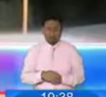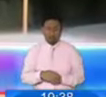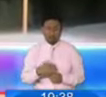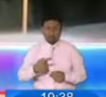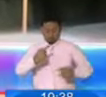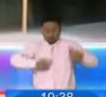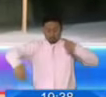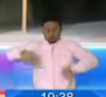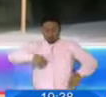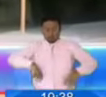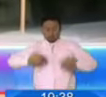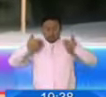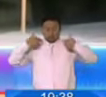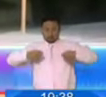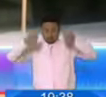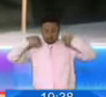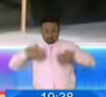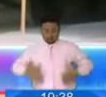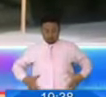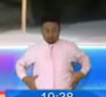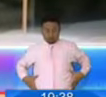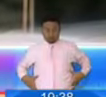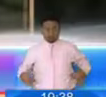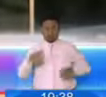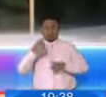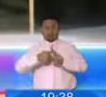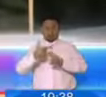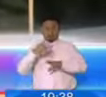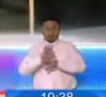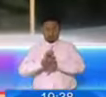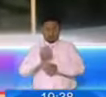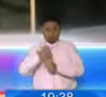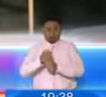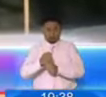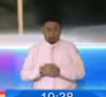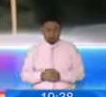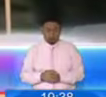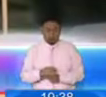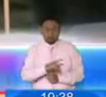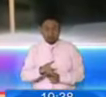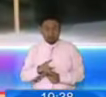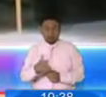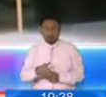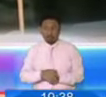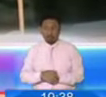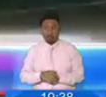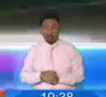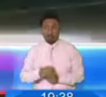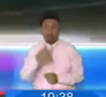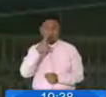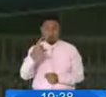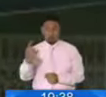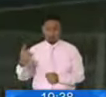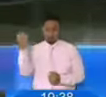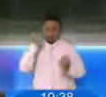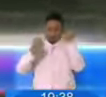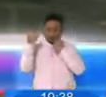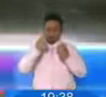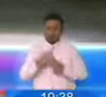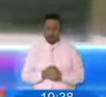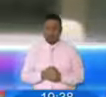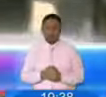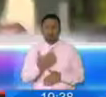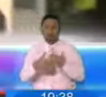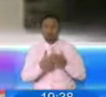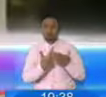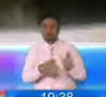delantal, porque yo uso delantal por lo que yo tengo local en el mercado de San Roque, pero el que me proporcionó más los golpes era un hombre. Tras el hecho, la denuncia